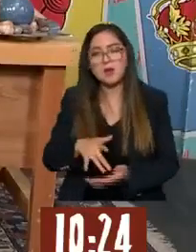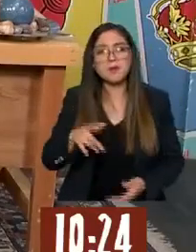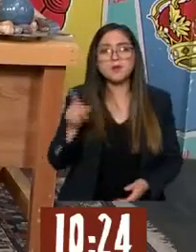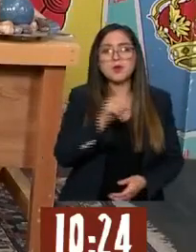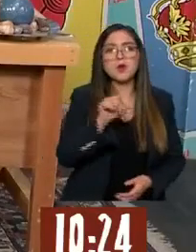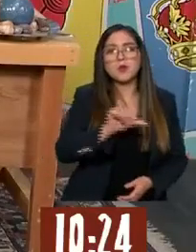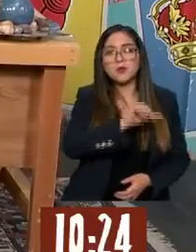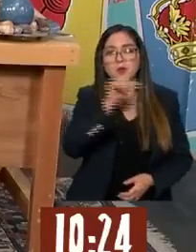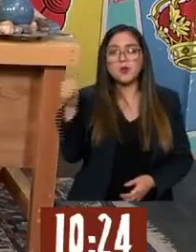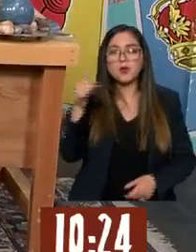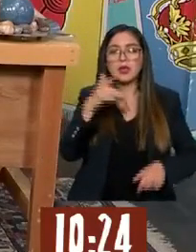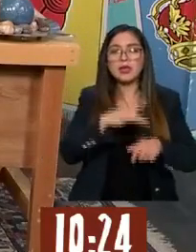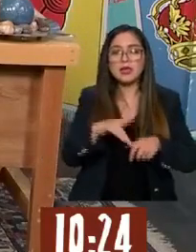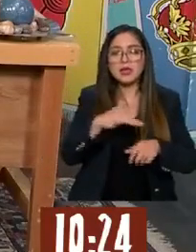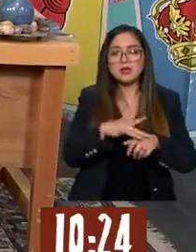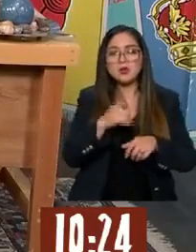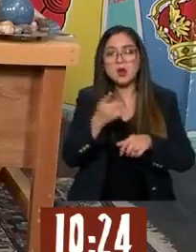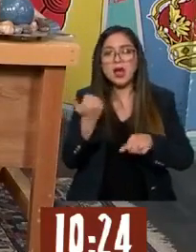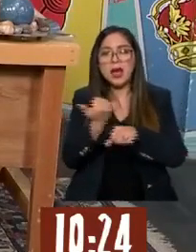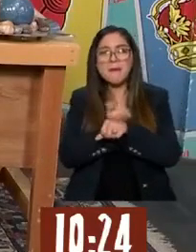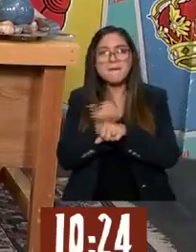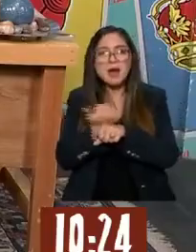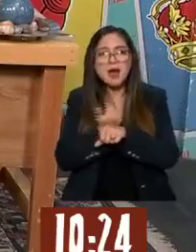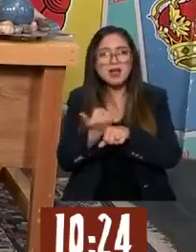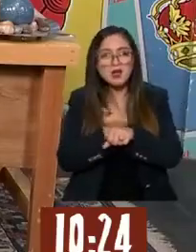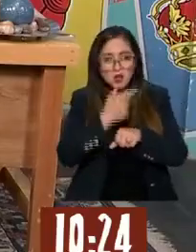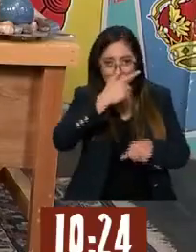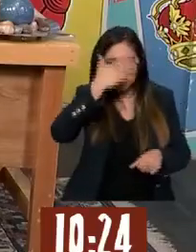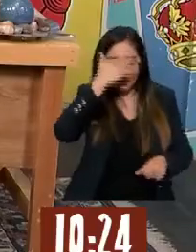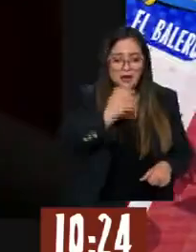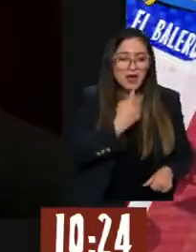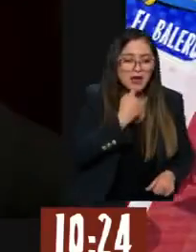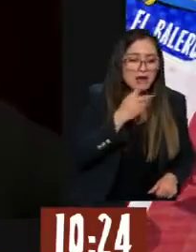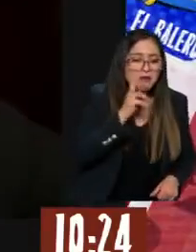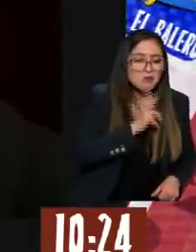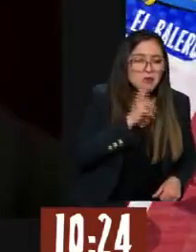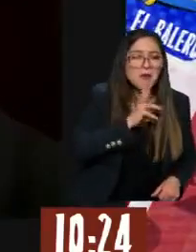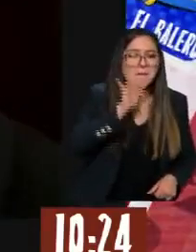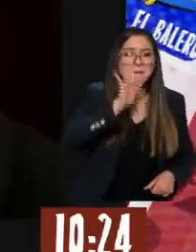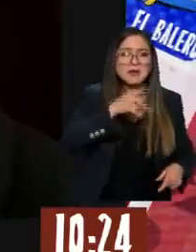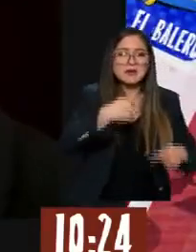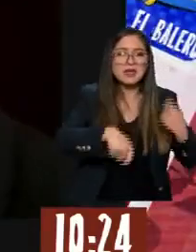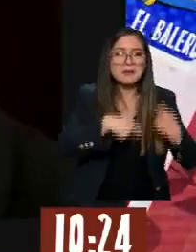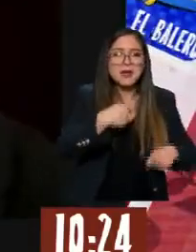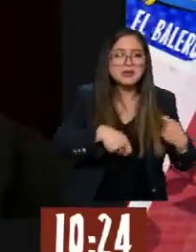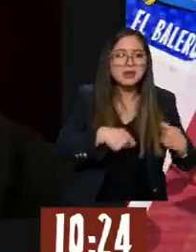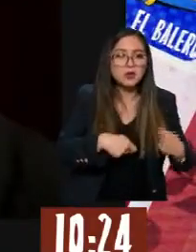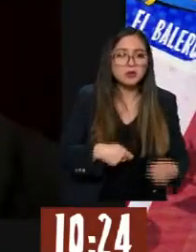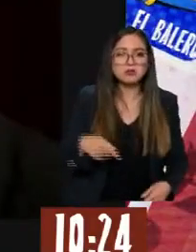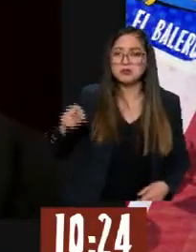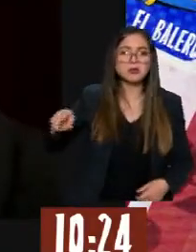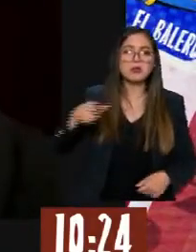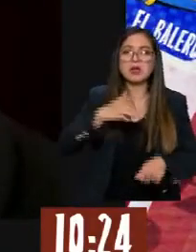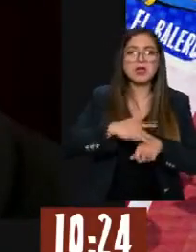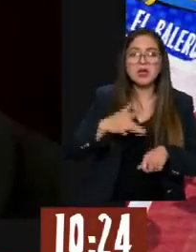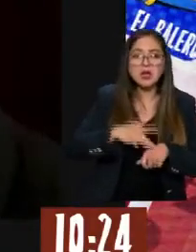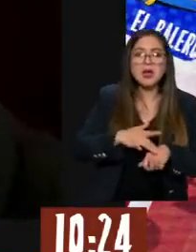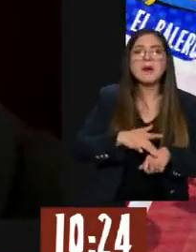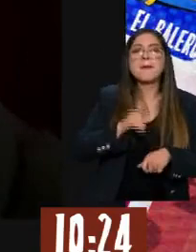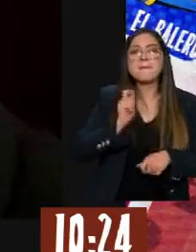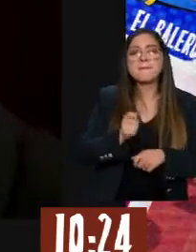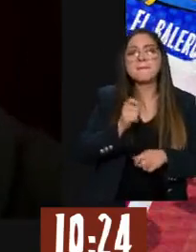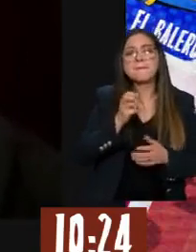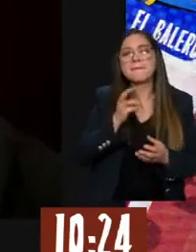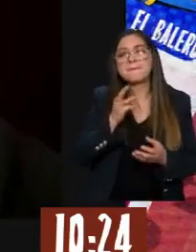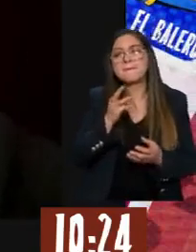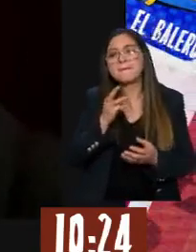¿no? El queso amarillo ese que parece plástico. Esa es pura grasa vegetal, prácticamente no tiene sólidos